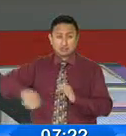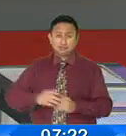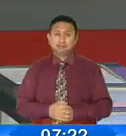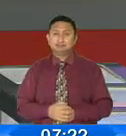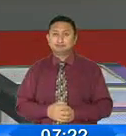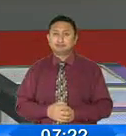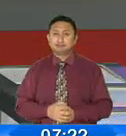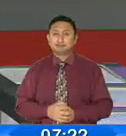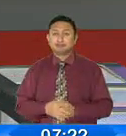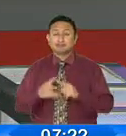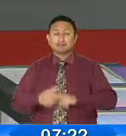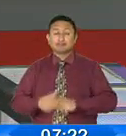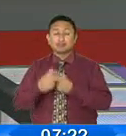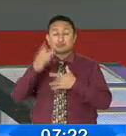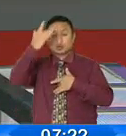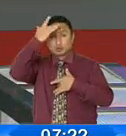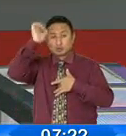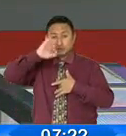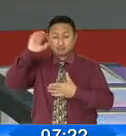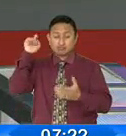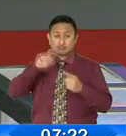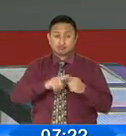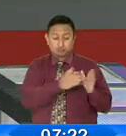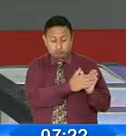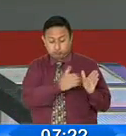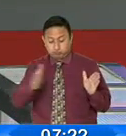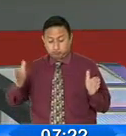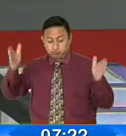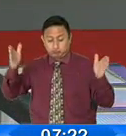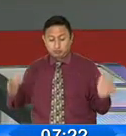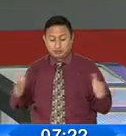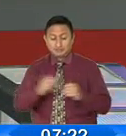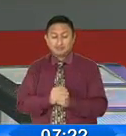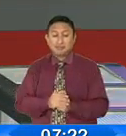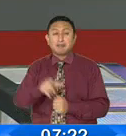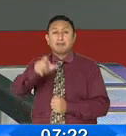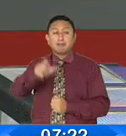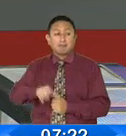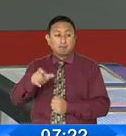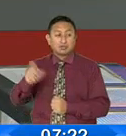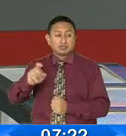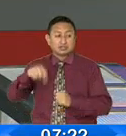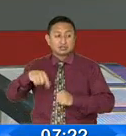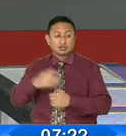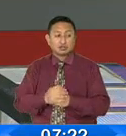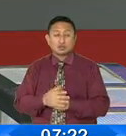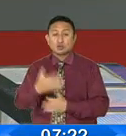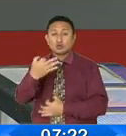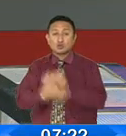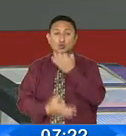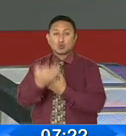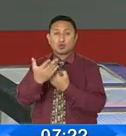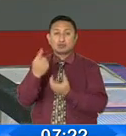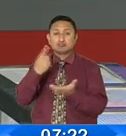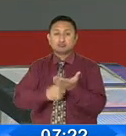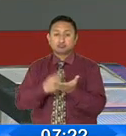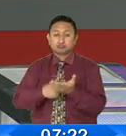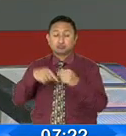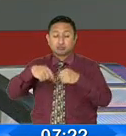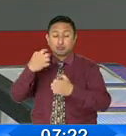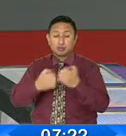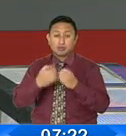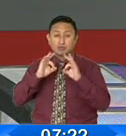que inició la pandemia hasta la fecha, amigos, ha incrementado el número de casos que se requiere de juicios, mediaciones, tras conflictos